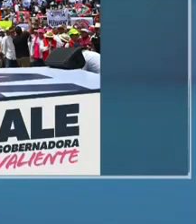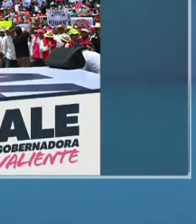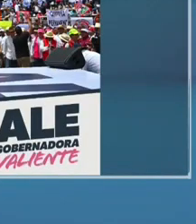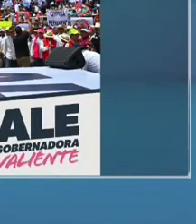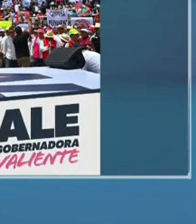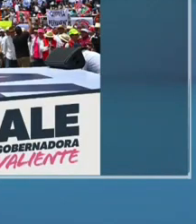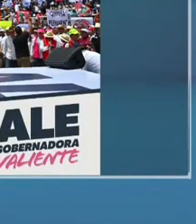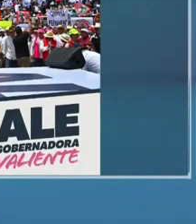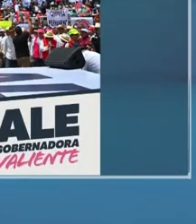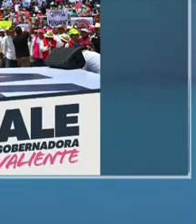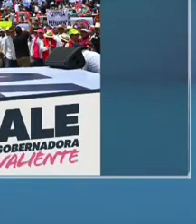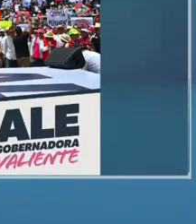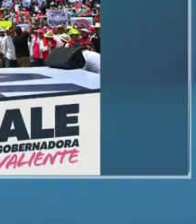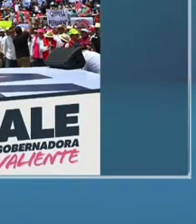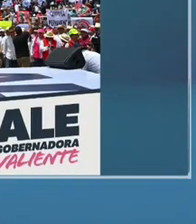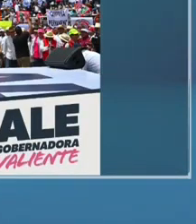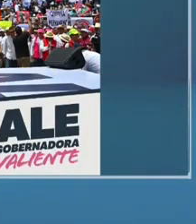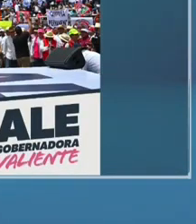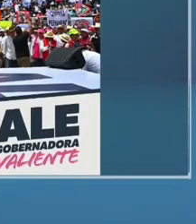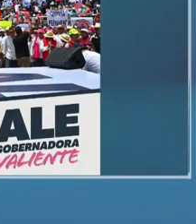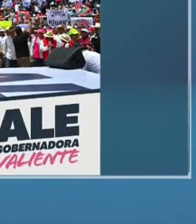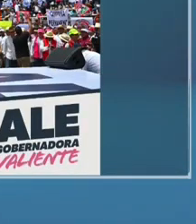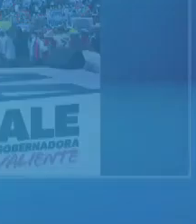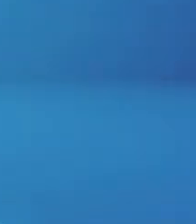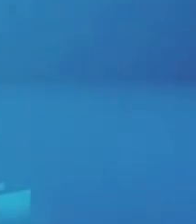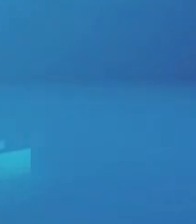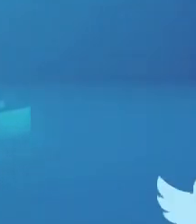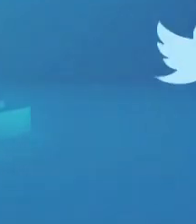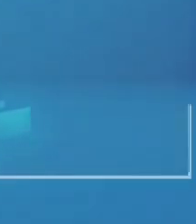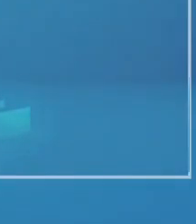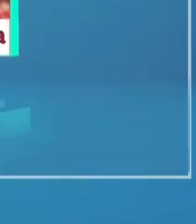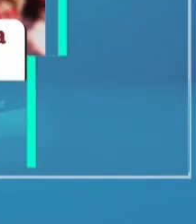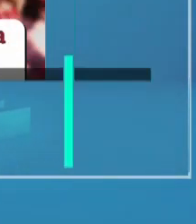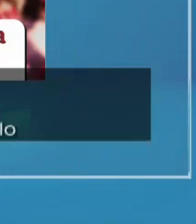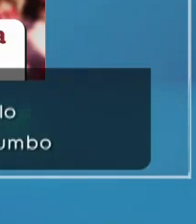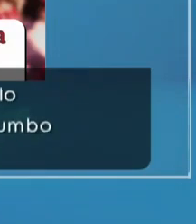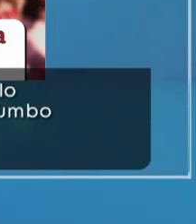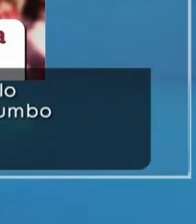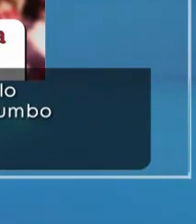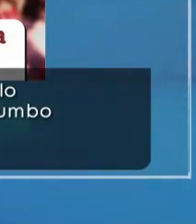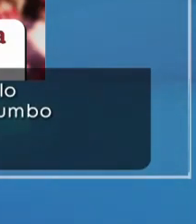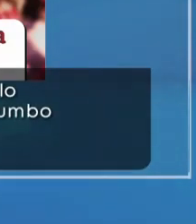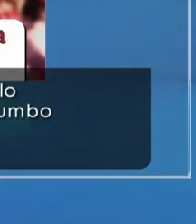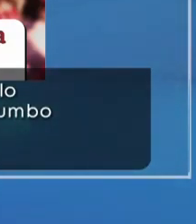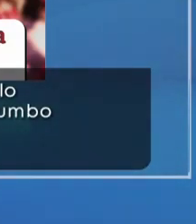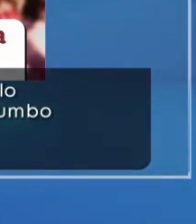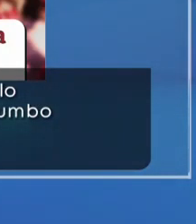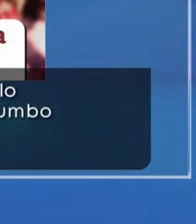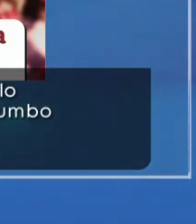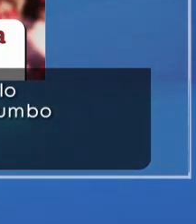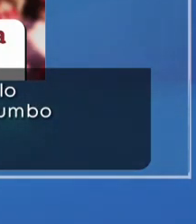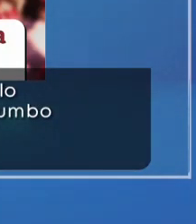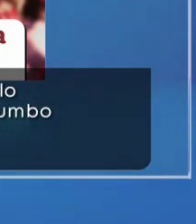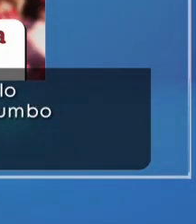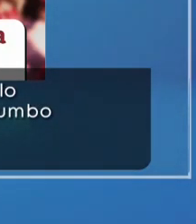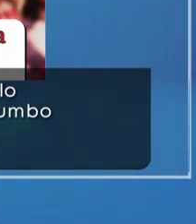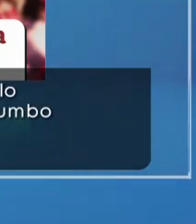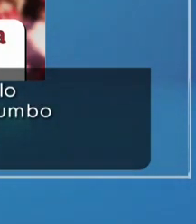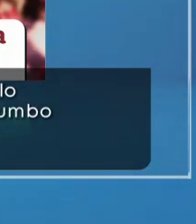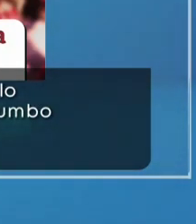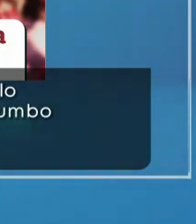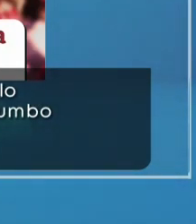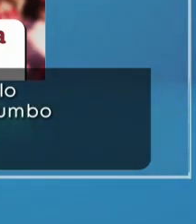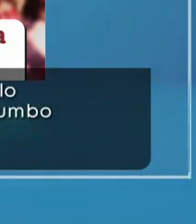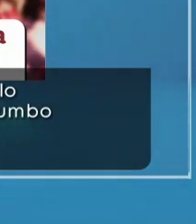cuestionadas en temas de corrupción violencia de género servicios públicos y así como cultura y recreación esto esto